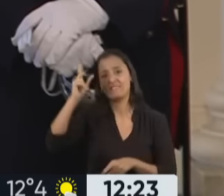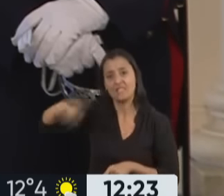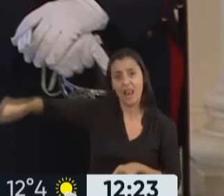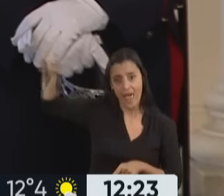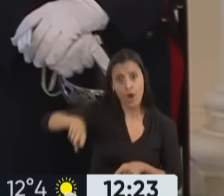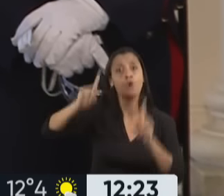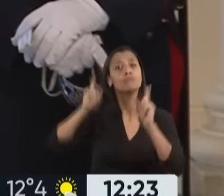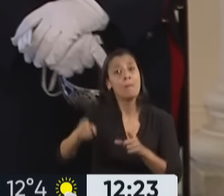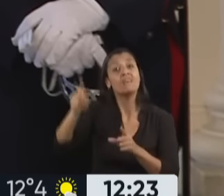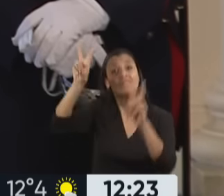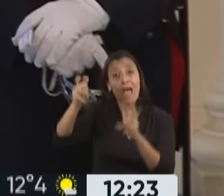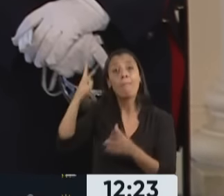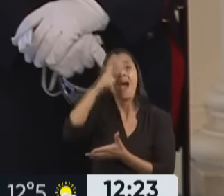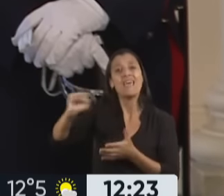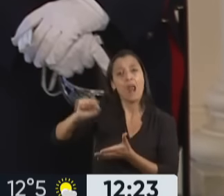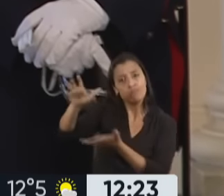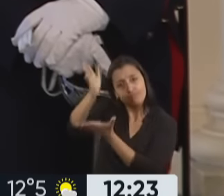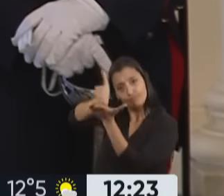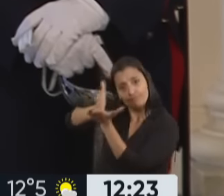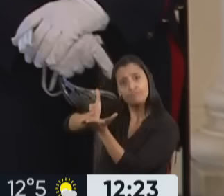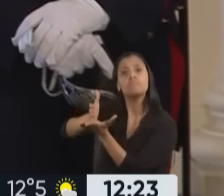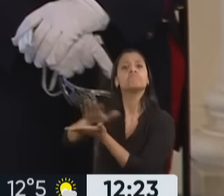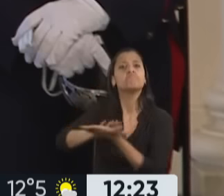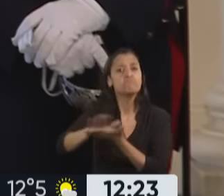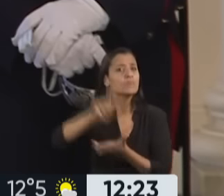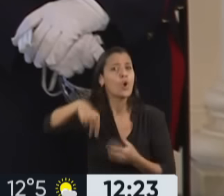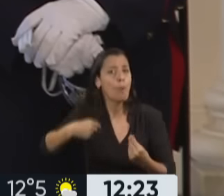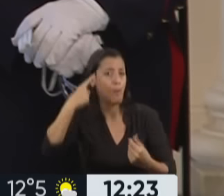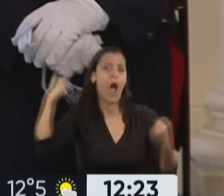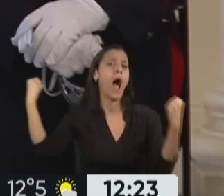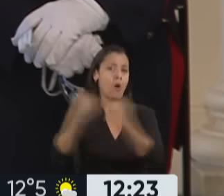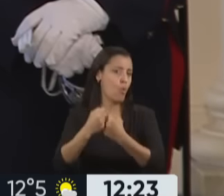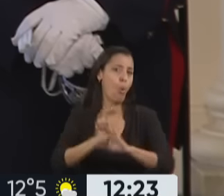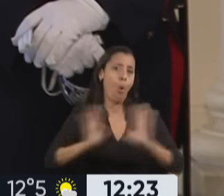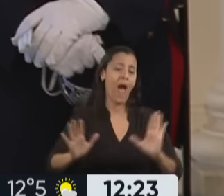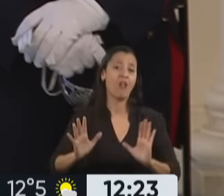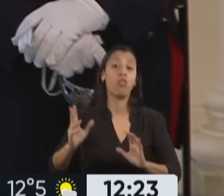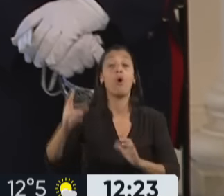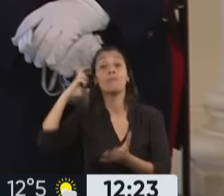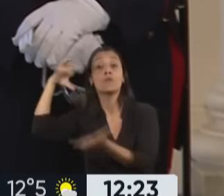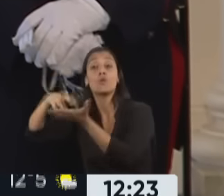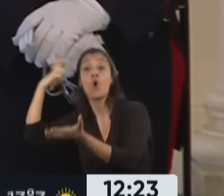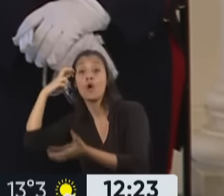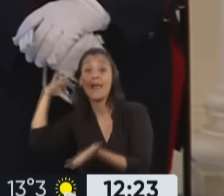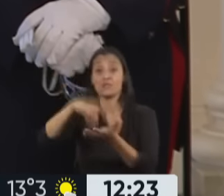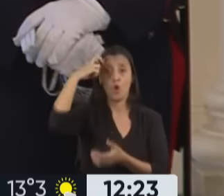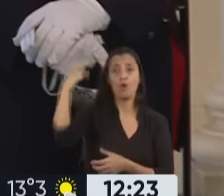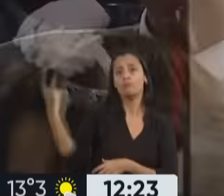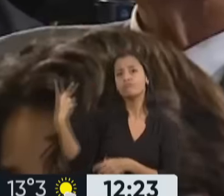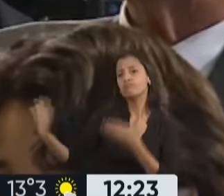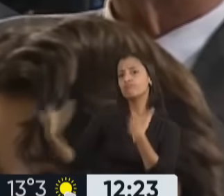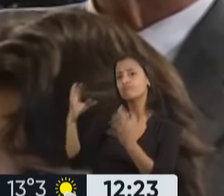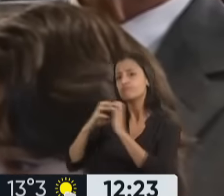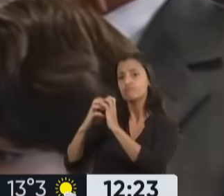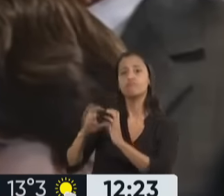se resolvió por acuerdo entre los parlamentos de los dos países y se